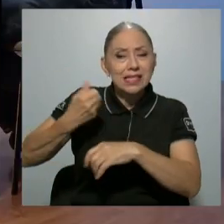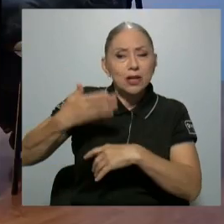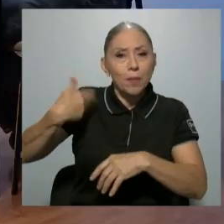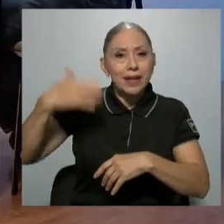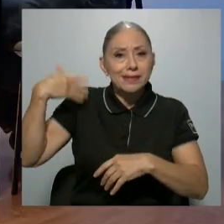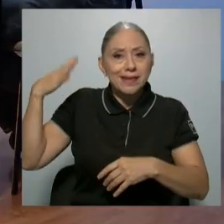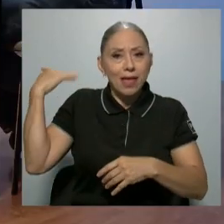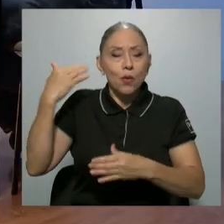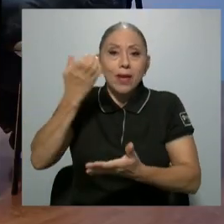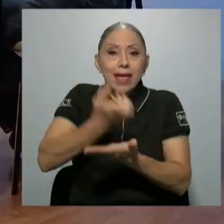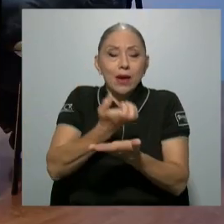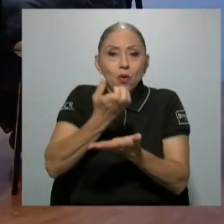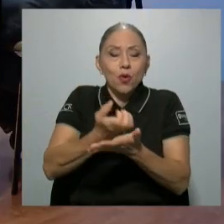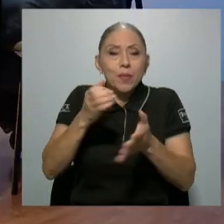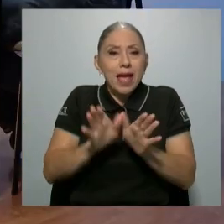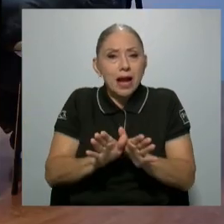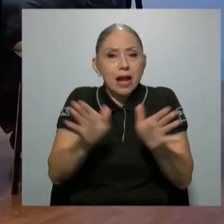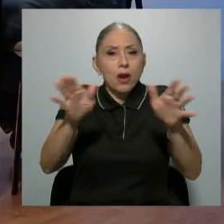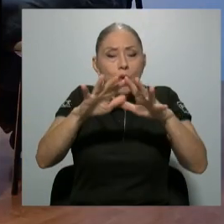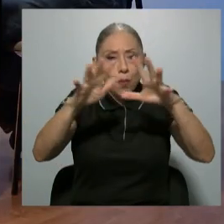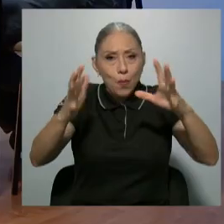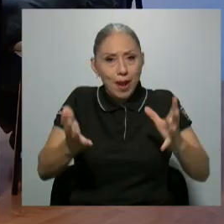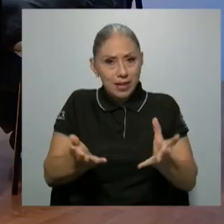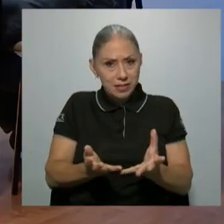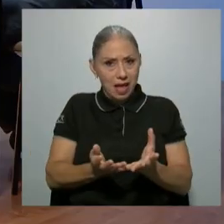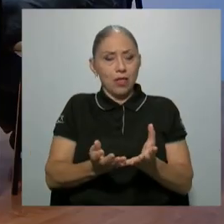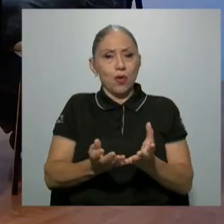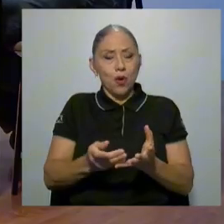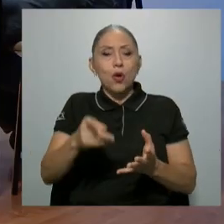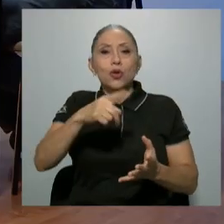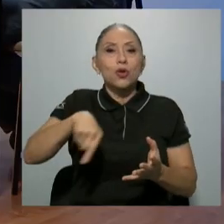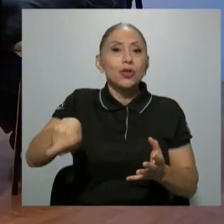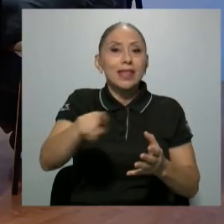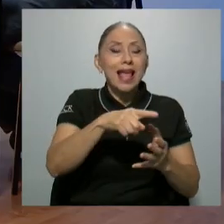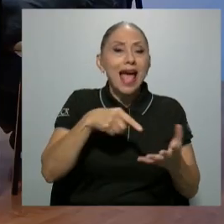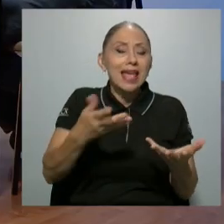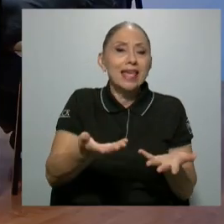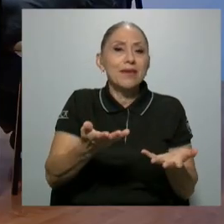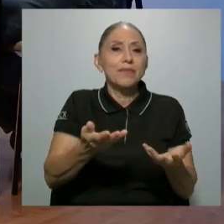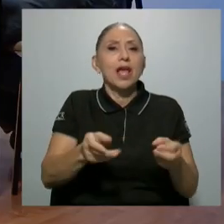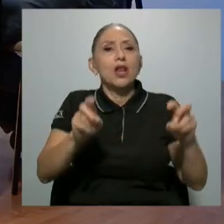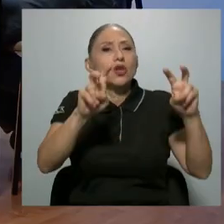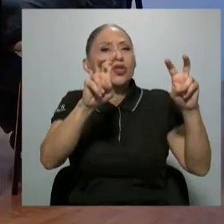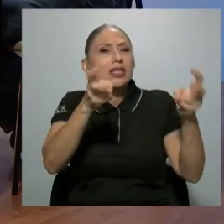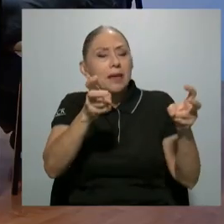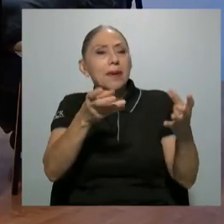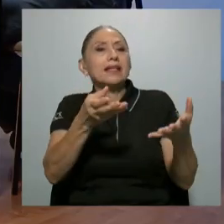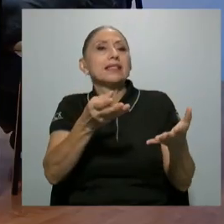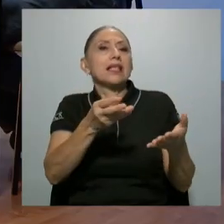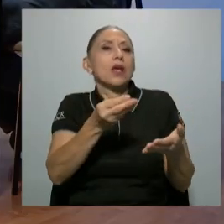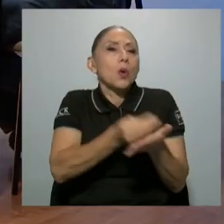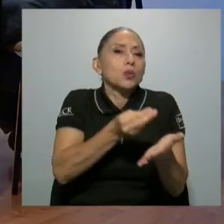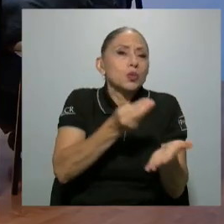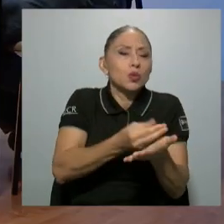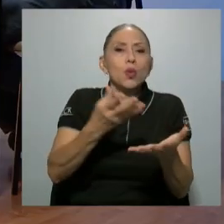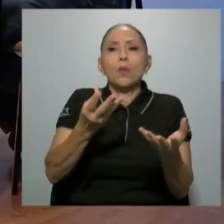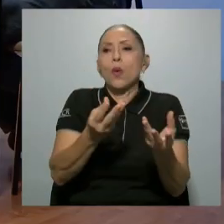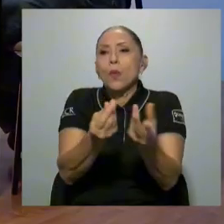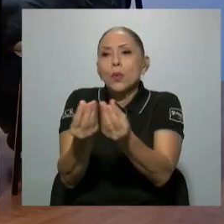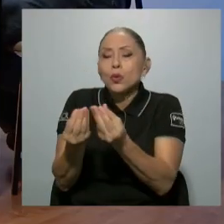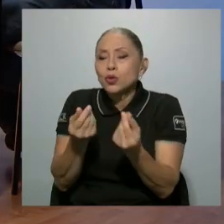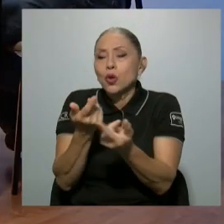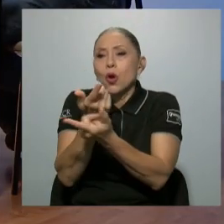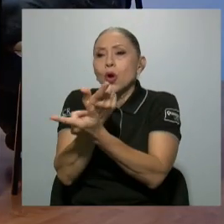economía globalizada en donde digamos, se disocian los puntos de consumo de los puntos de producción en función del libre comercio,